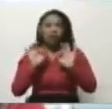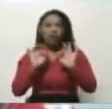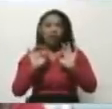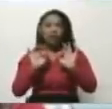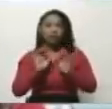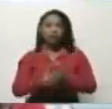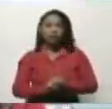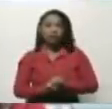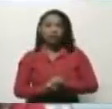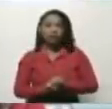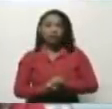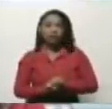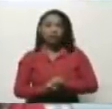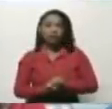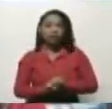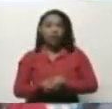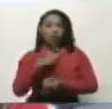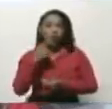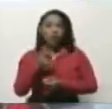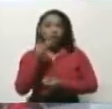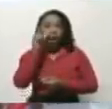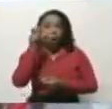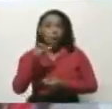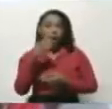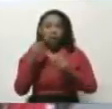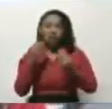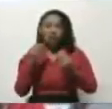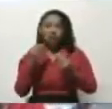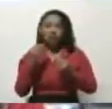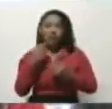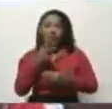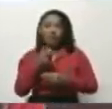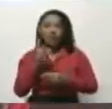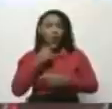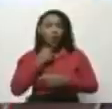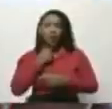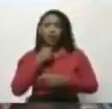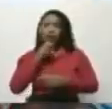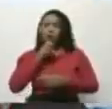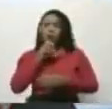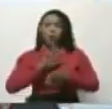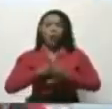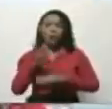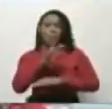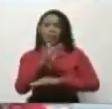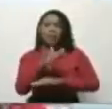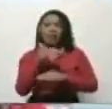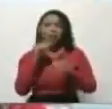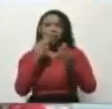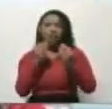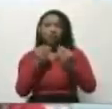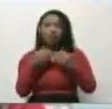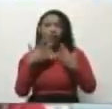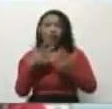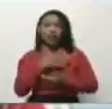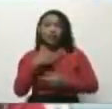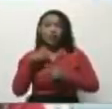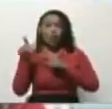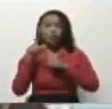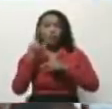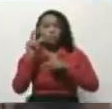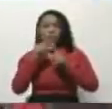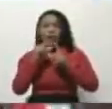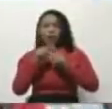nada. Lo decía García Márquez mucho, que a él no le gustaba el oro porque el oro se le parecía mucho, él decía otra palabra